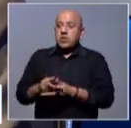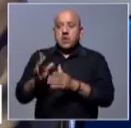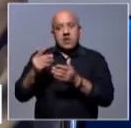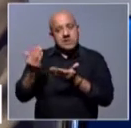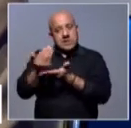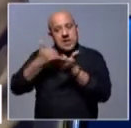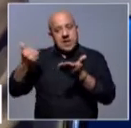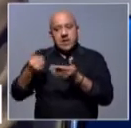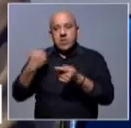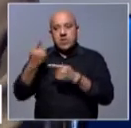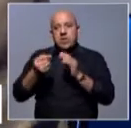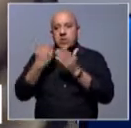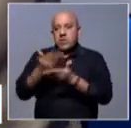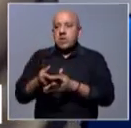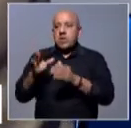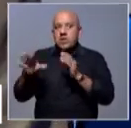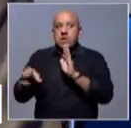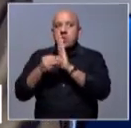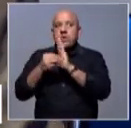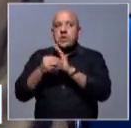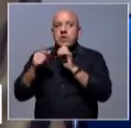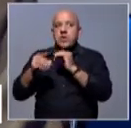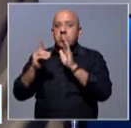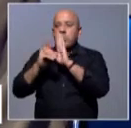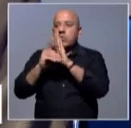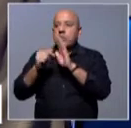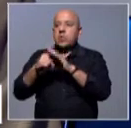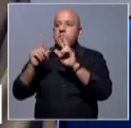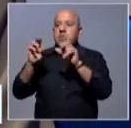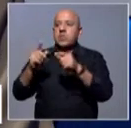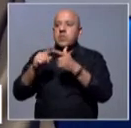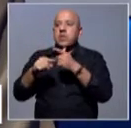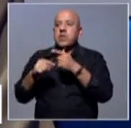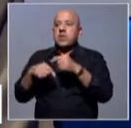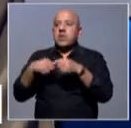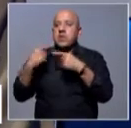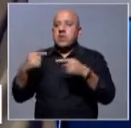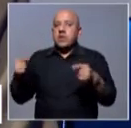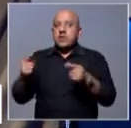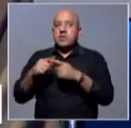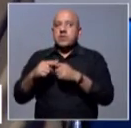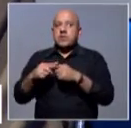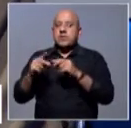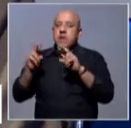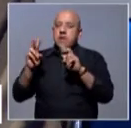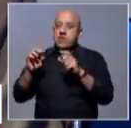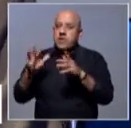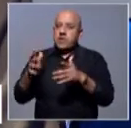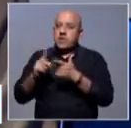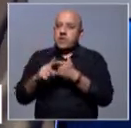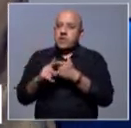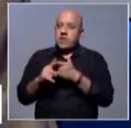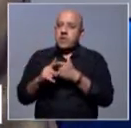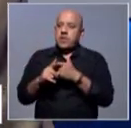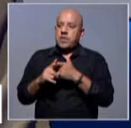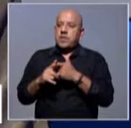de otras propuestas que estaban incluidas en el documento particularmente la supresión de aquellas que estaban referidas a temas vinculados